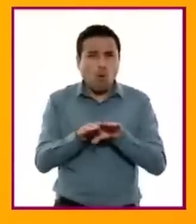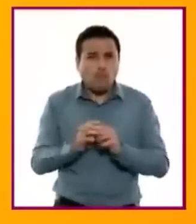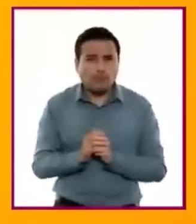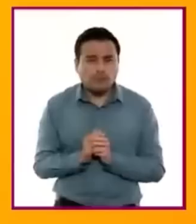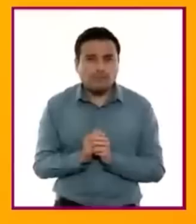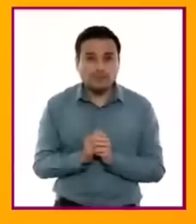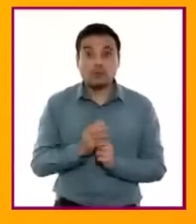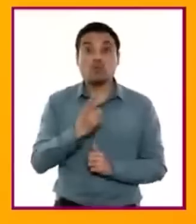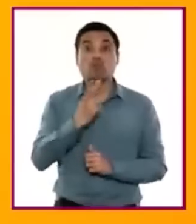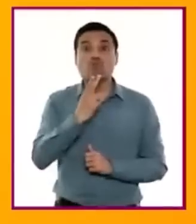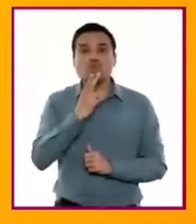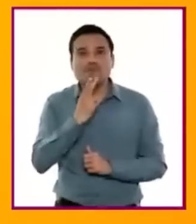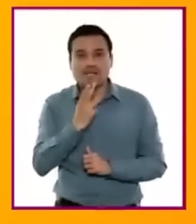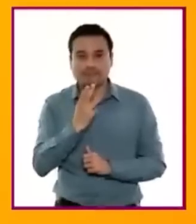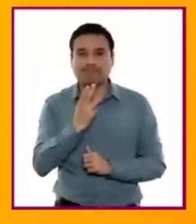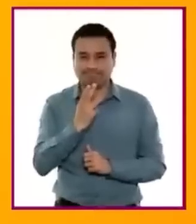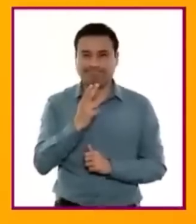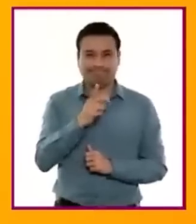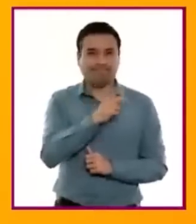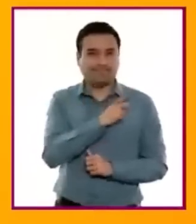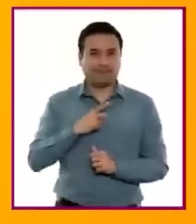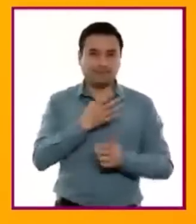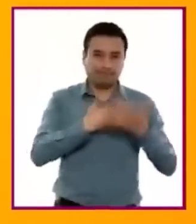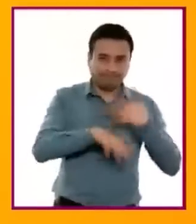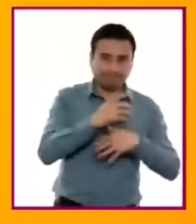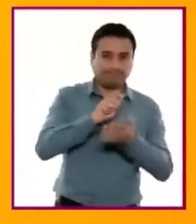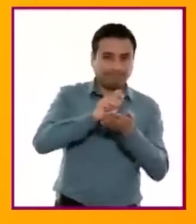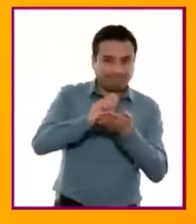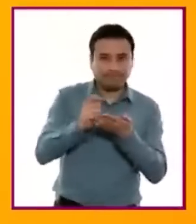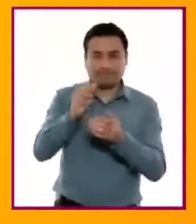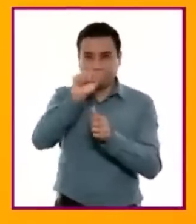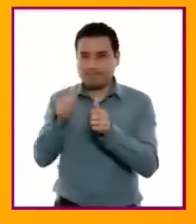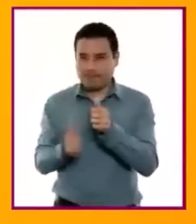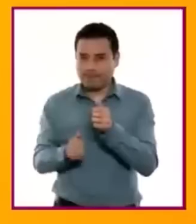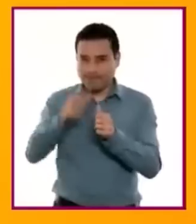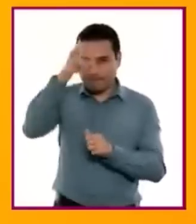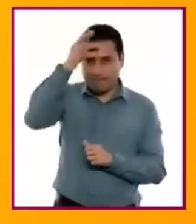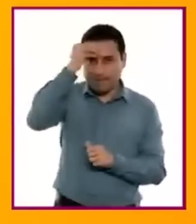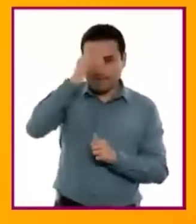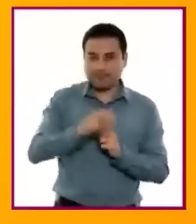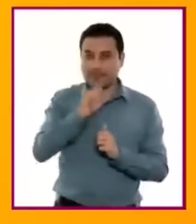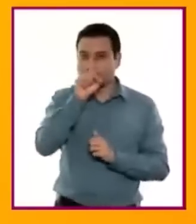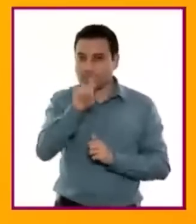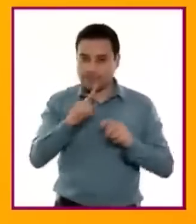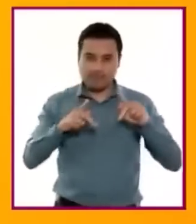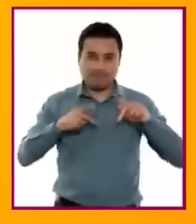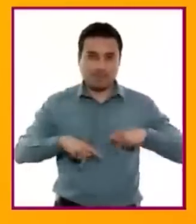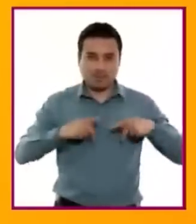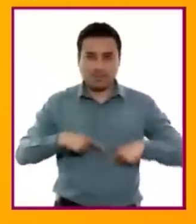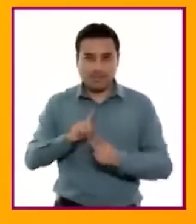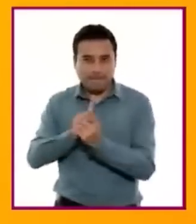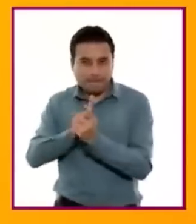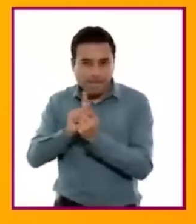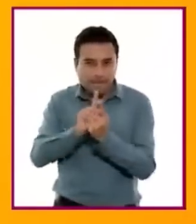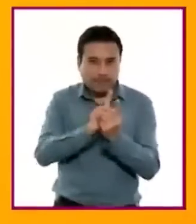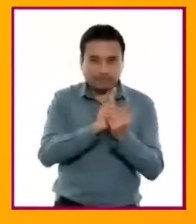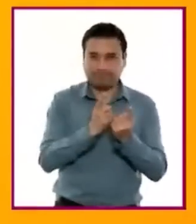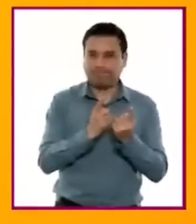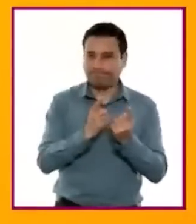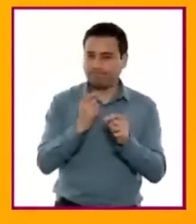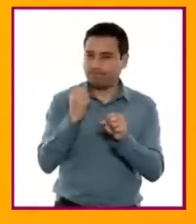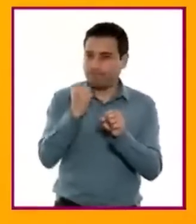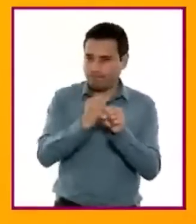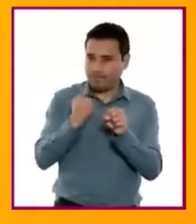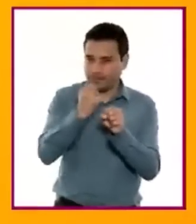propósito y destinatario reales, a través de la participación en prácticas sociales en distintos ámbitos de la actividad humana,